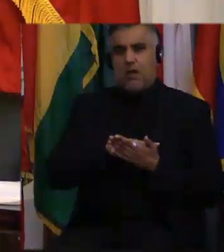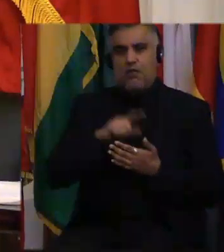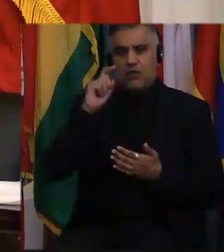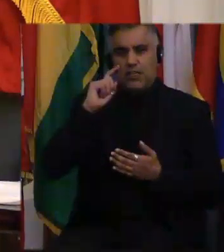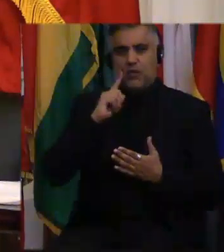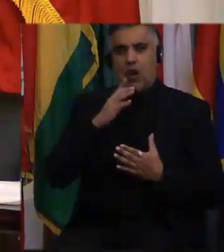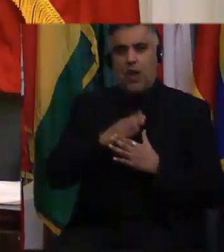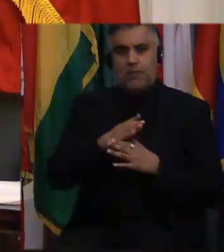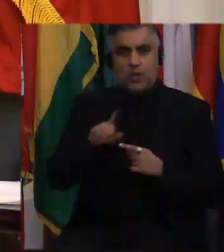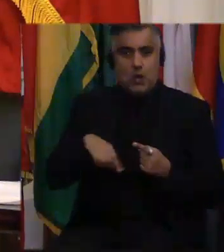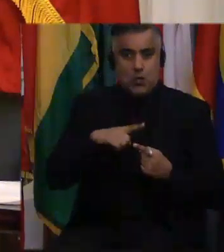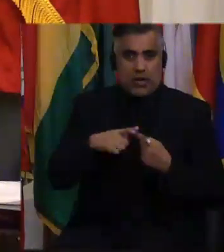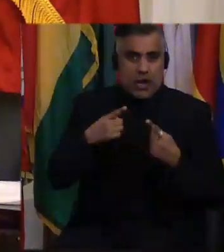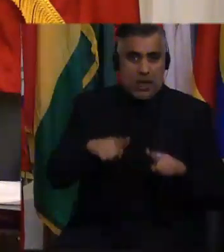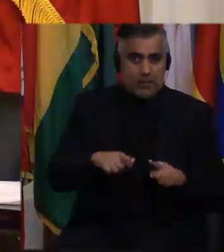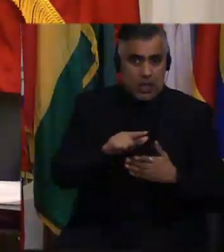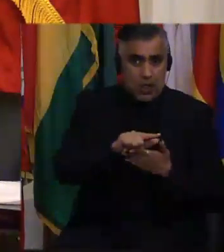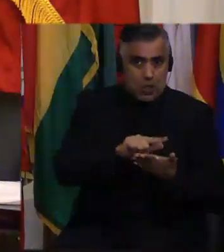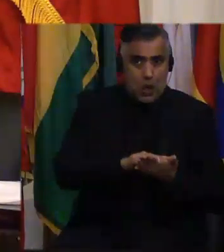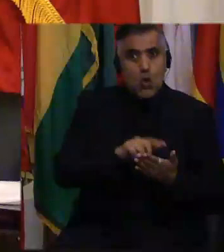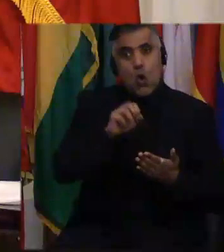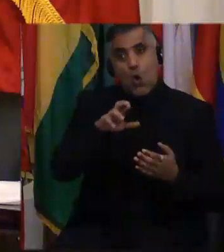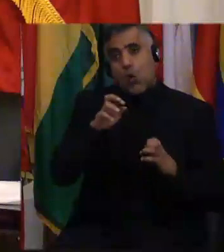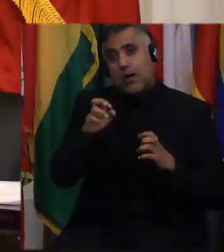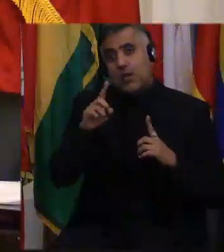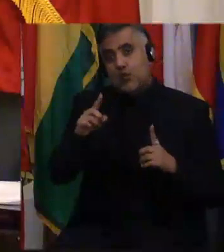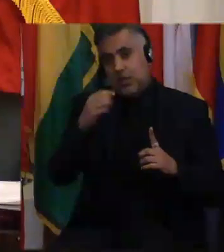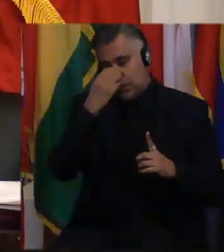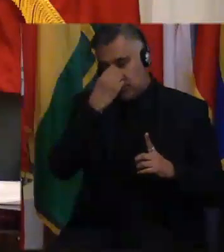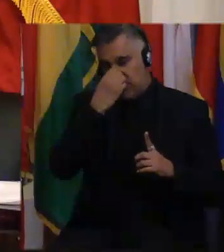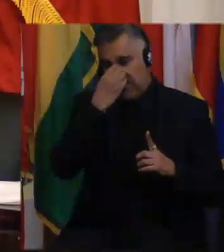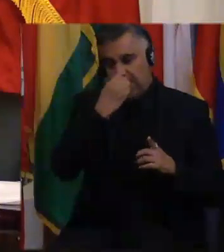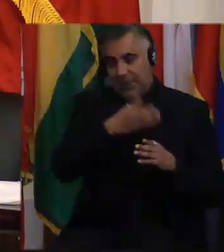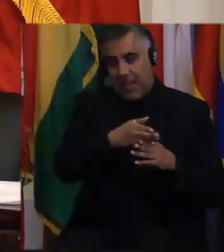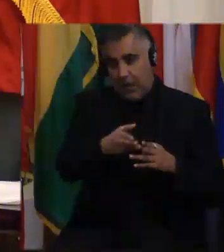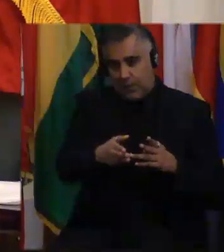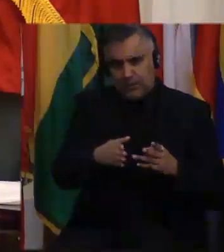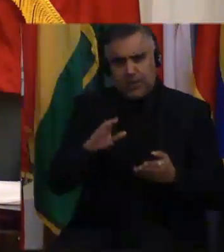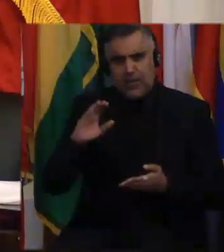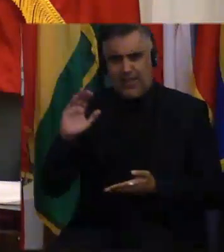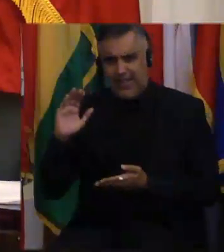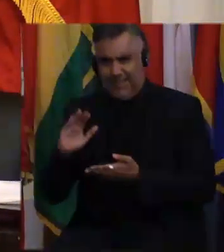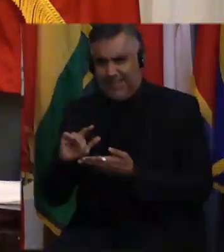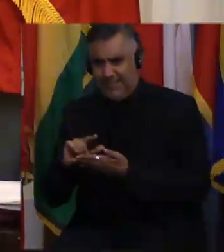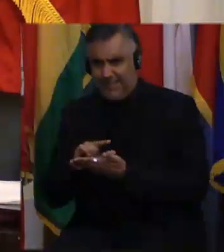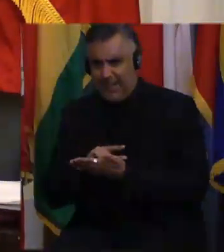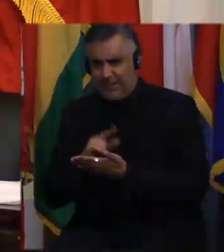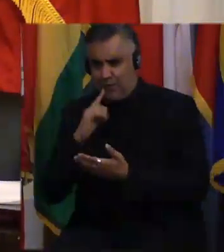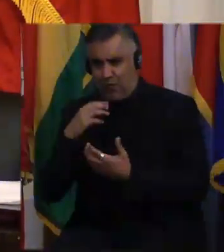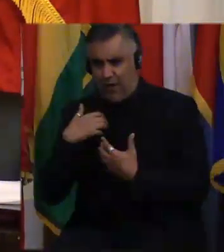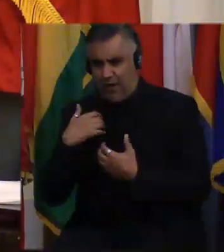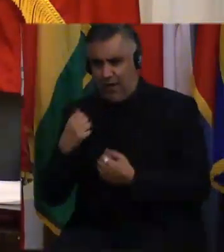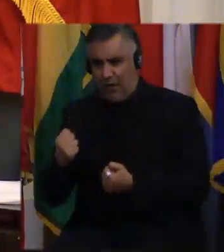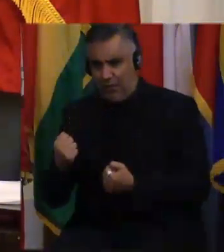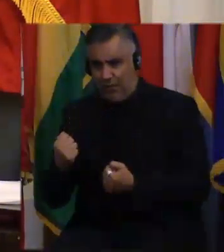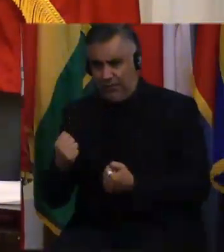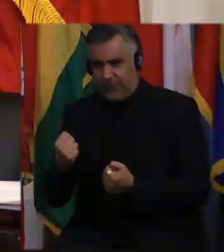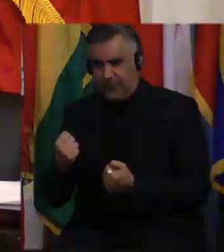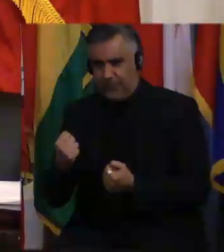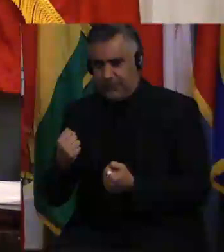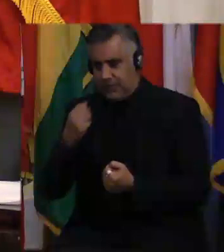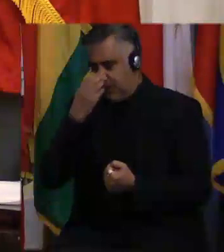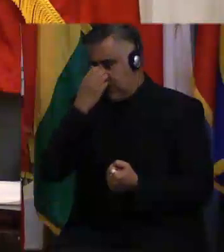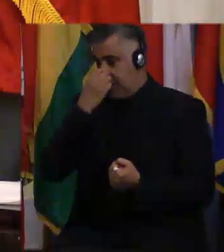o en la educación. Menos lo contienen para los servicios de salud. Pero sí se están empezando a incluir